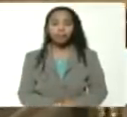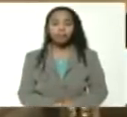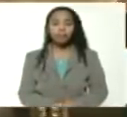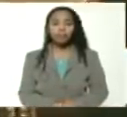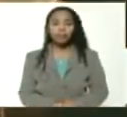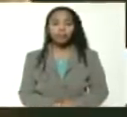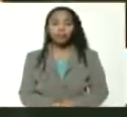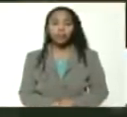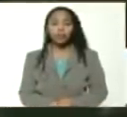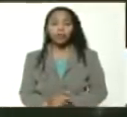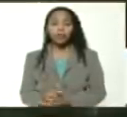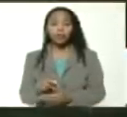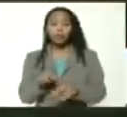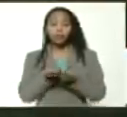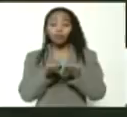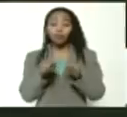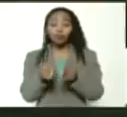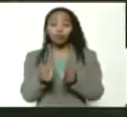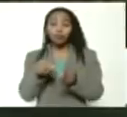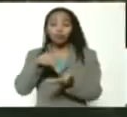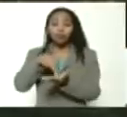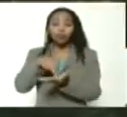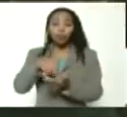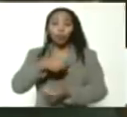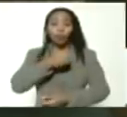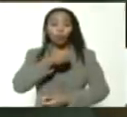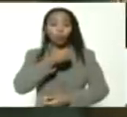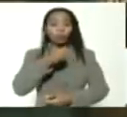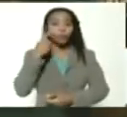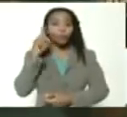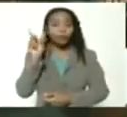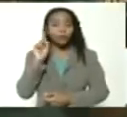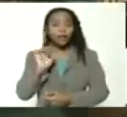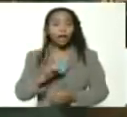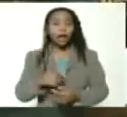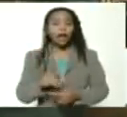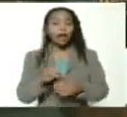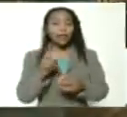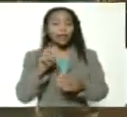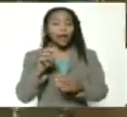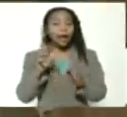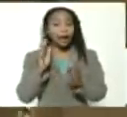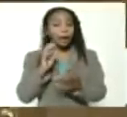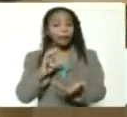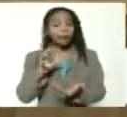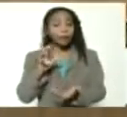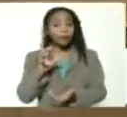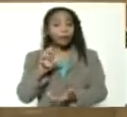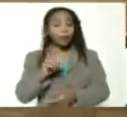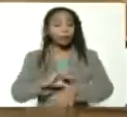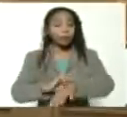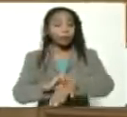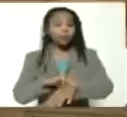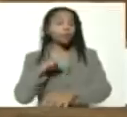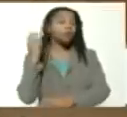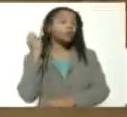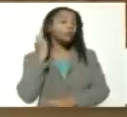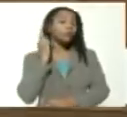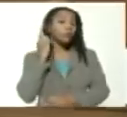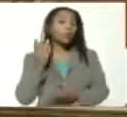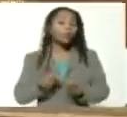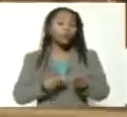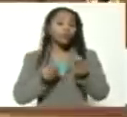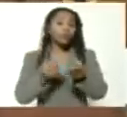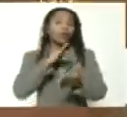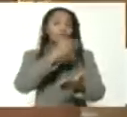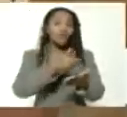Tribuna de oradores de este hemiciclo de sesiones del Palacio Federal Legislativo, el doctor Tarek William Saad entregará